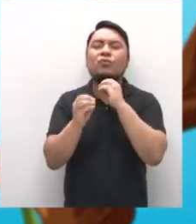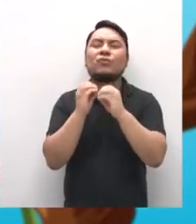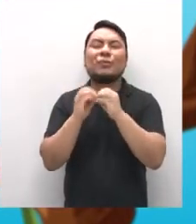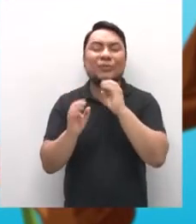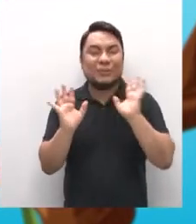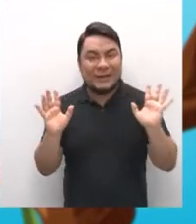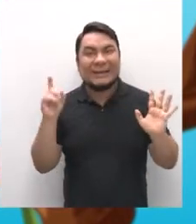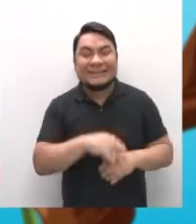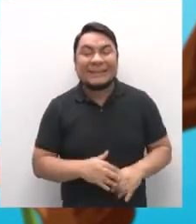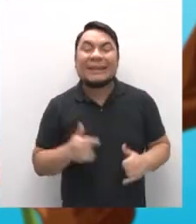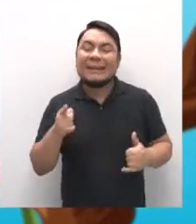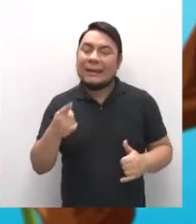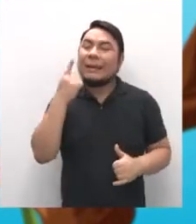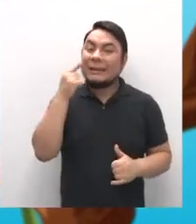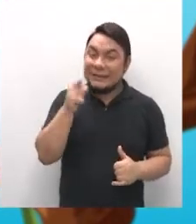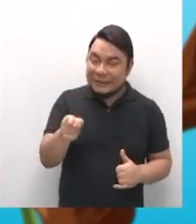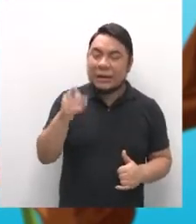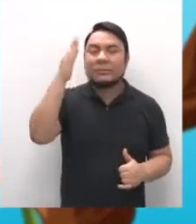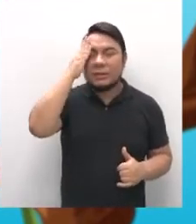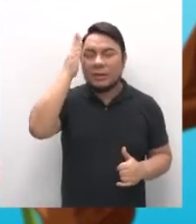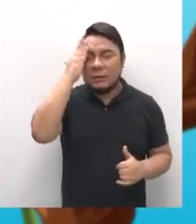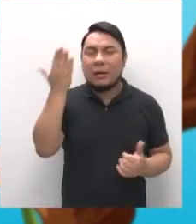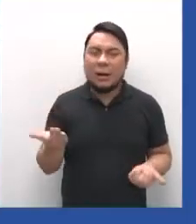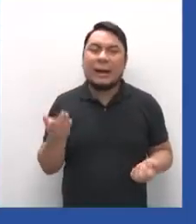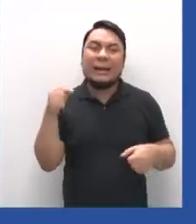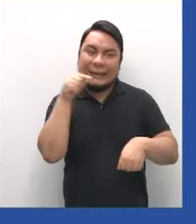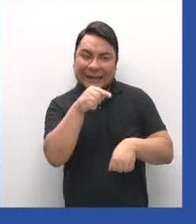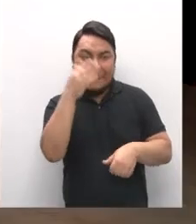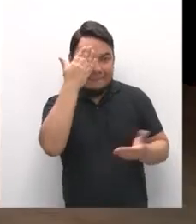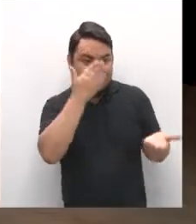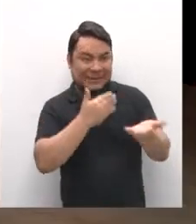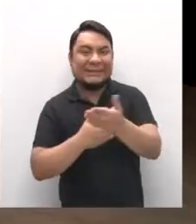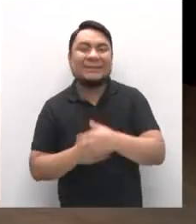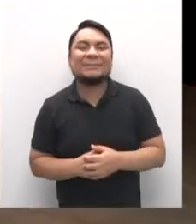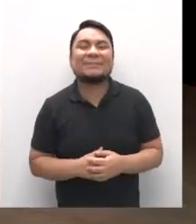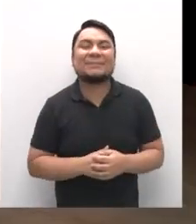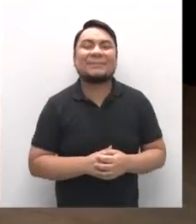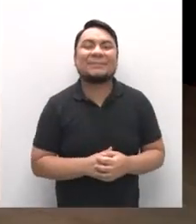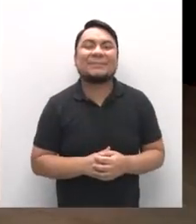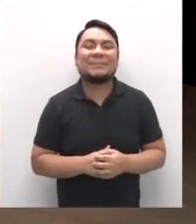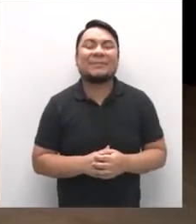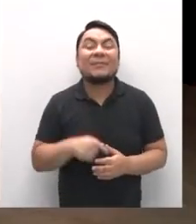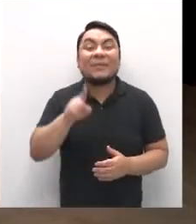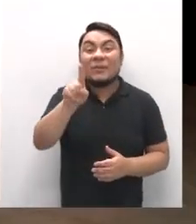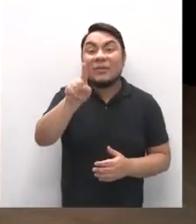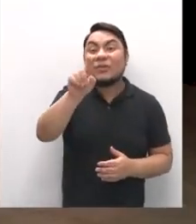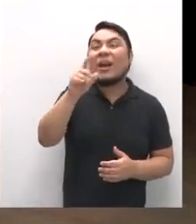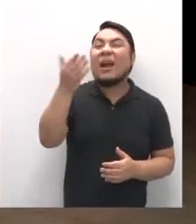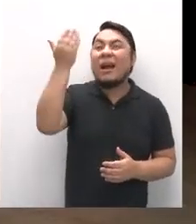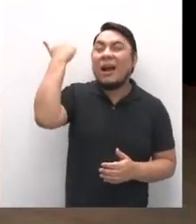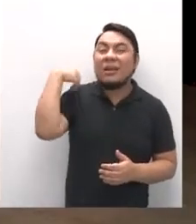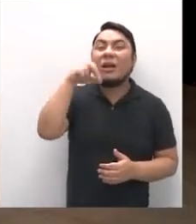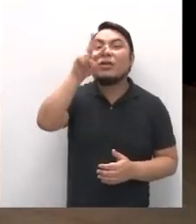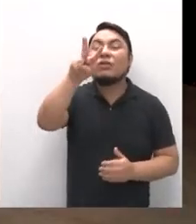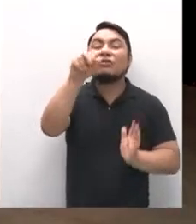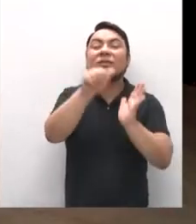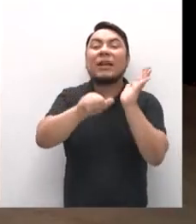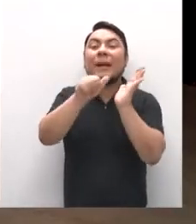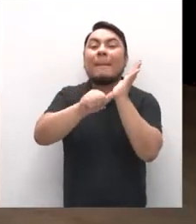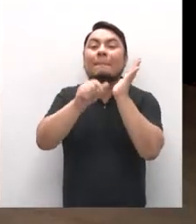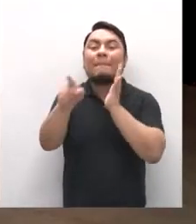Y creo que Norma y Valentina saben al respecto. Érase una vez dos hermanas que